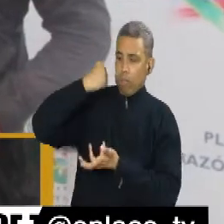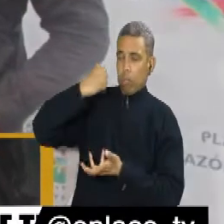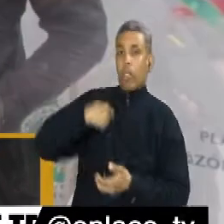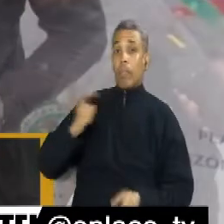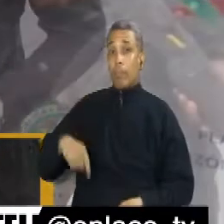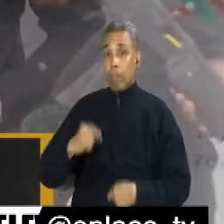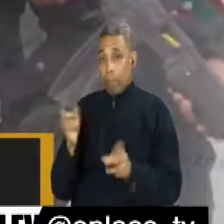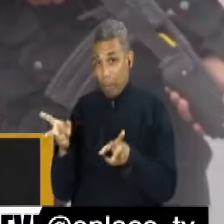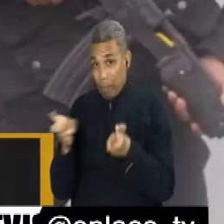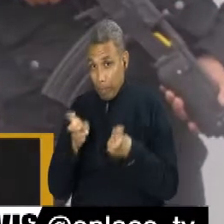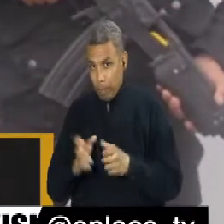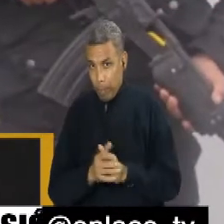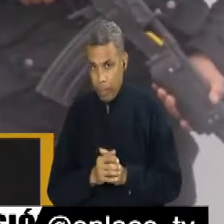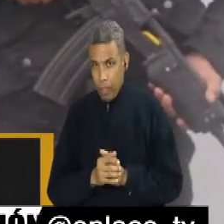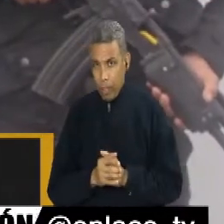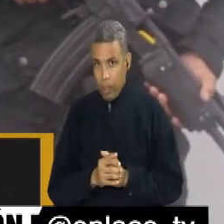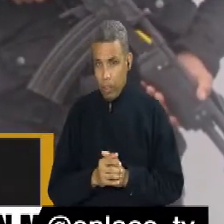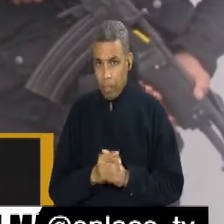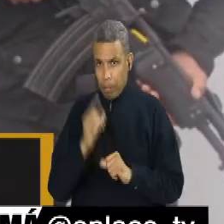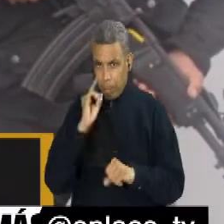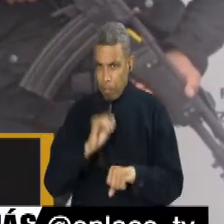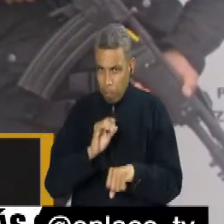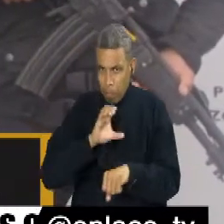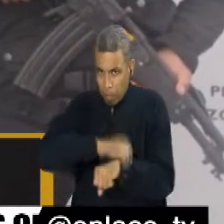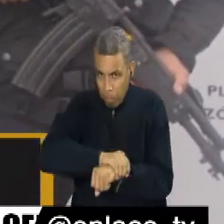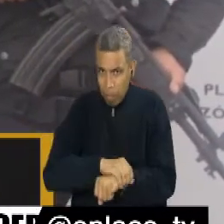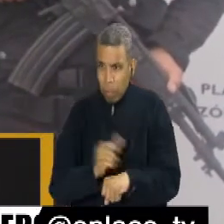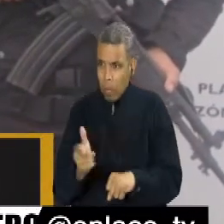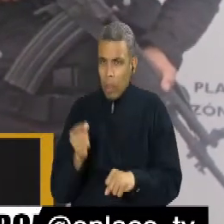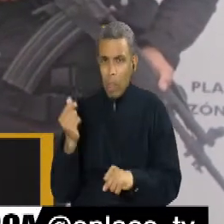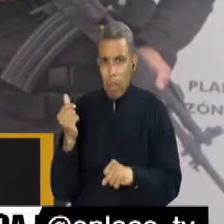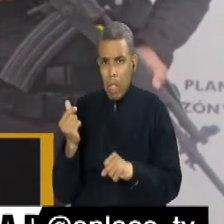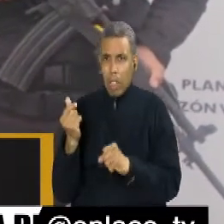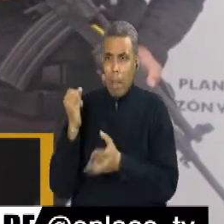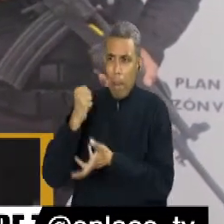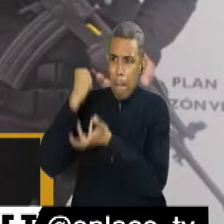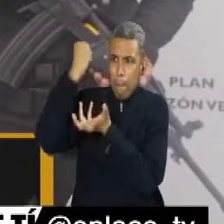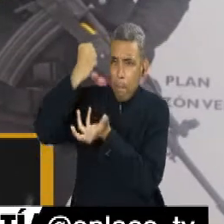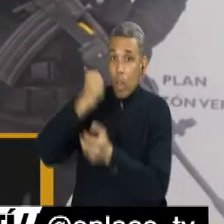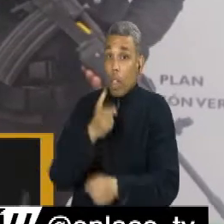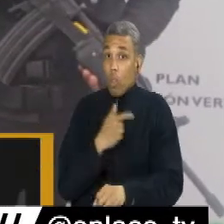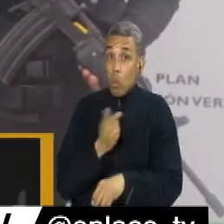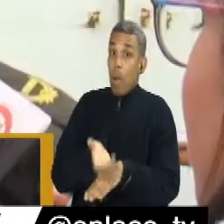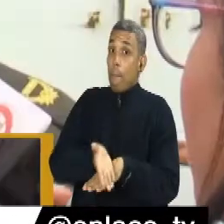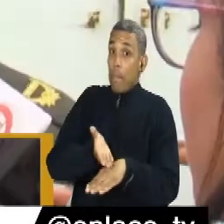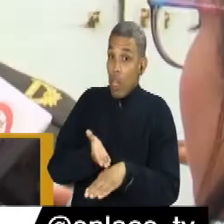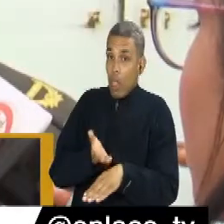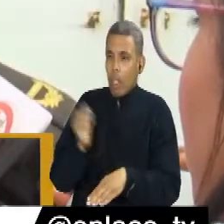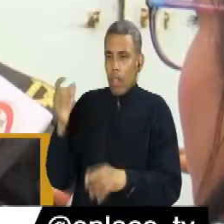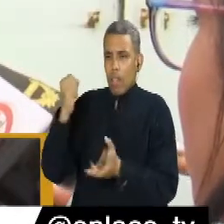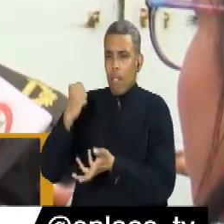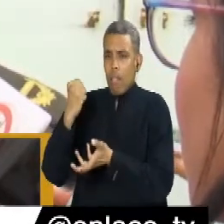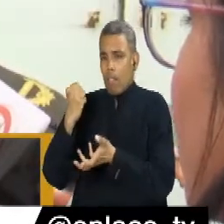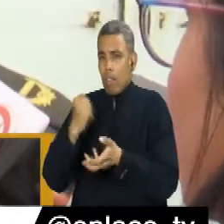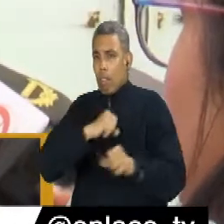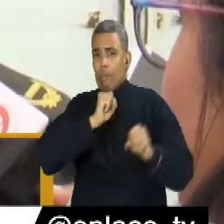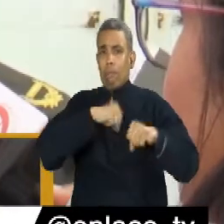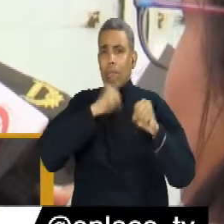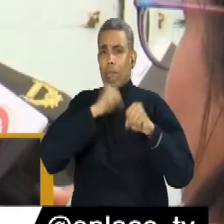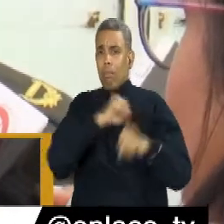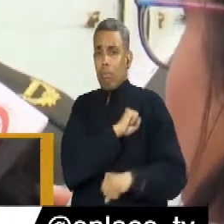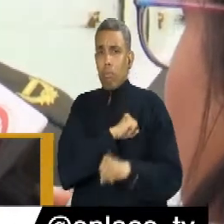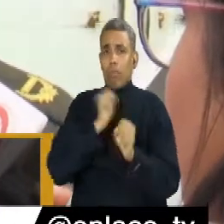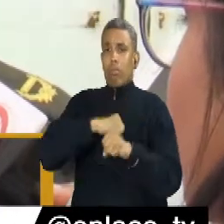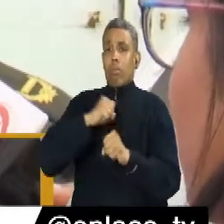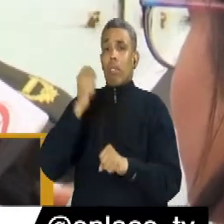sido víctimas de los presuntos extorsionistas hacían consignaciones exigidas por los delincuentes. Bajo esta negociación y esta